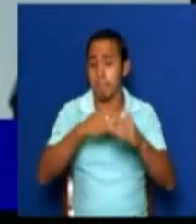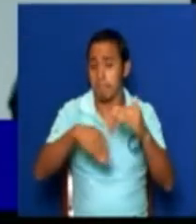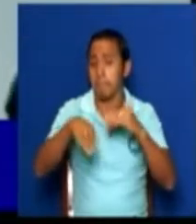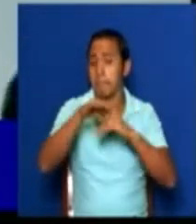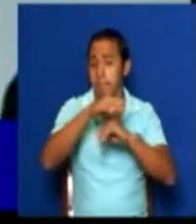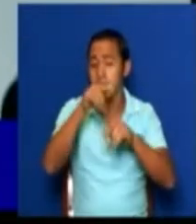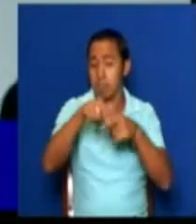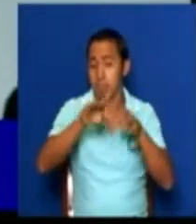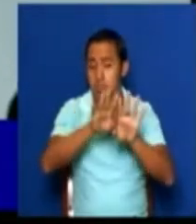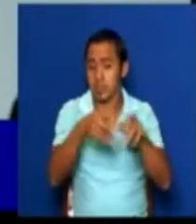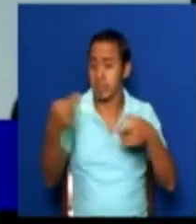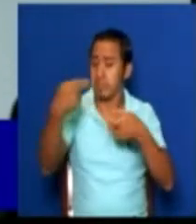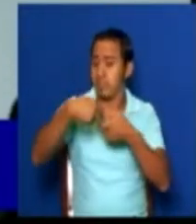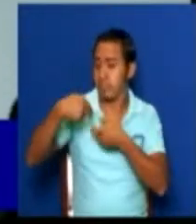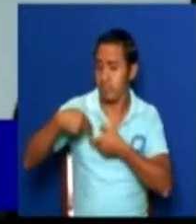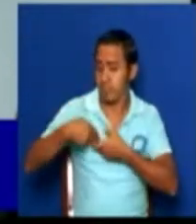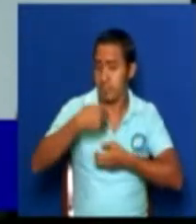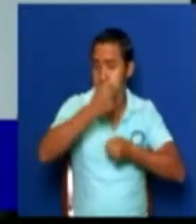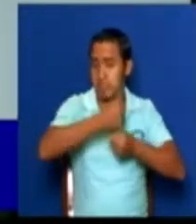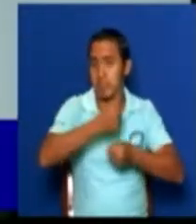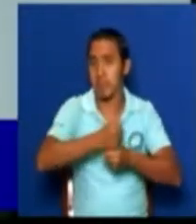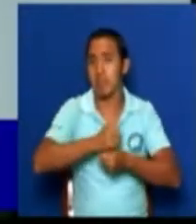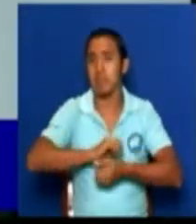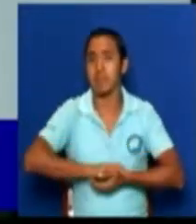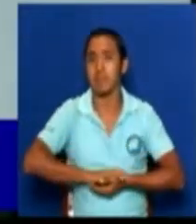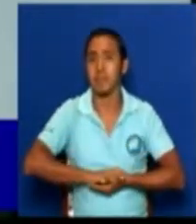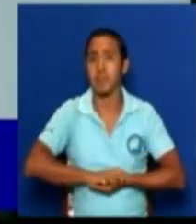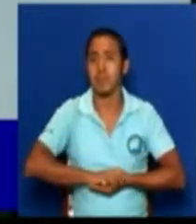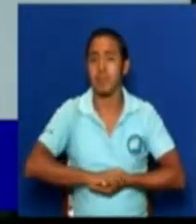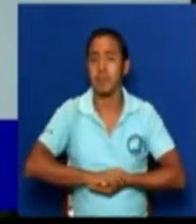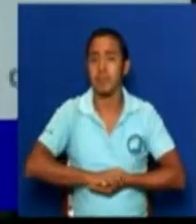de las mujeres en los puestos de trabajo. Siguiente.